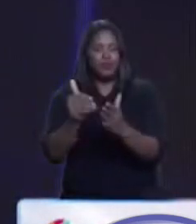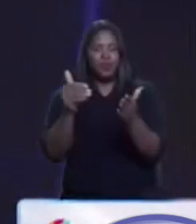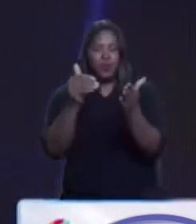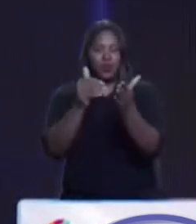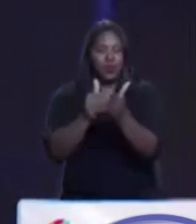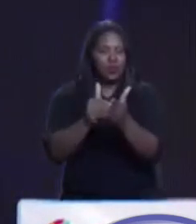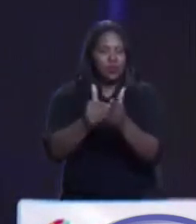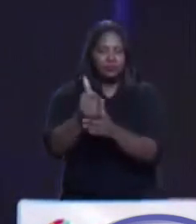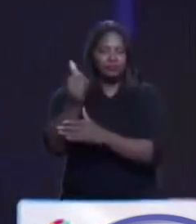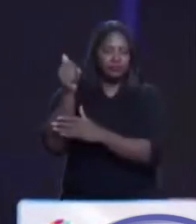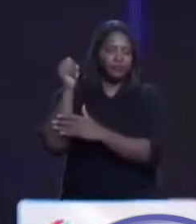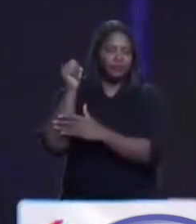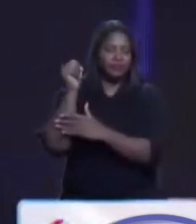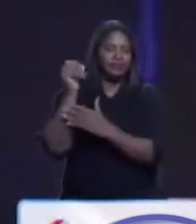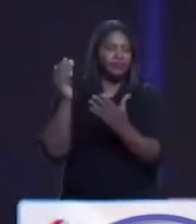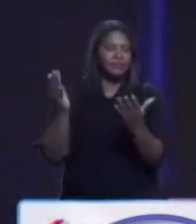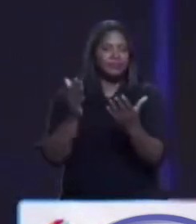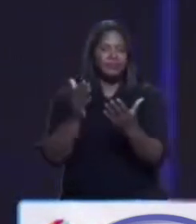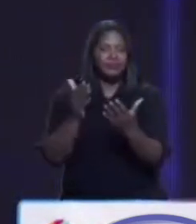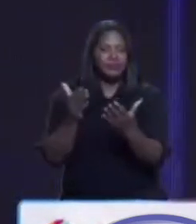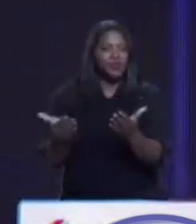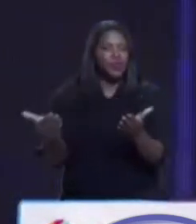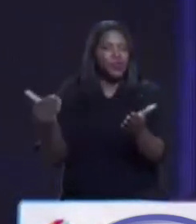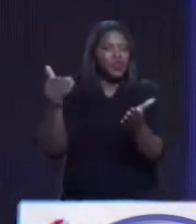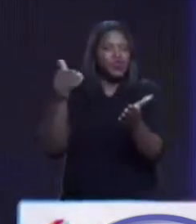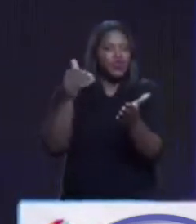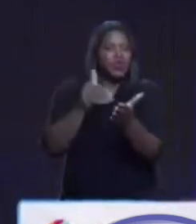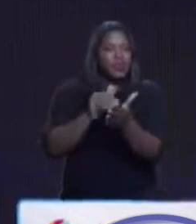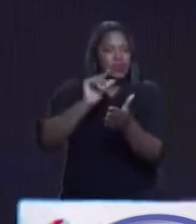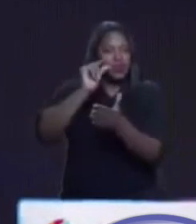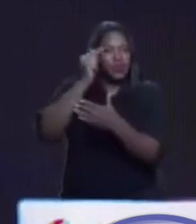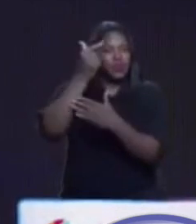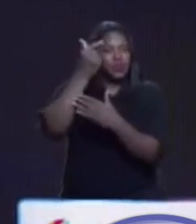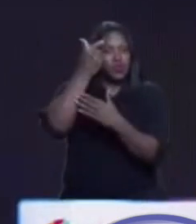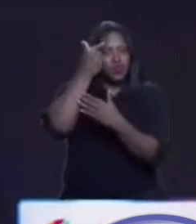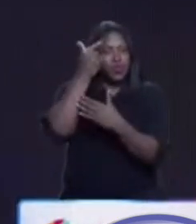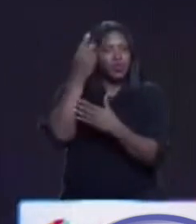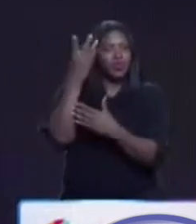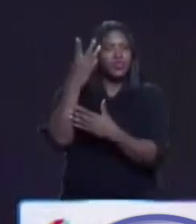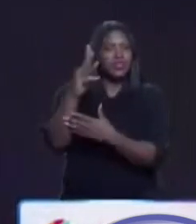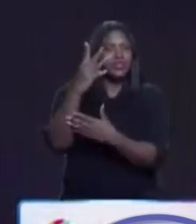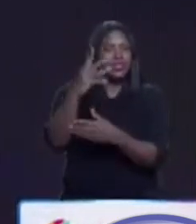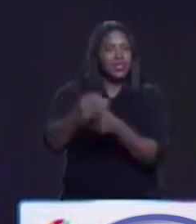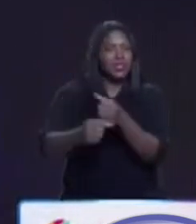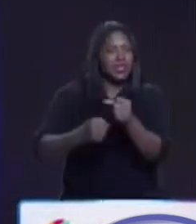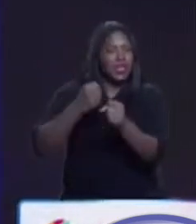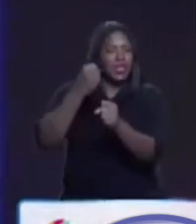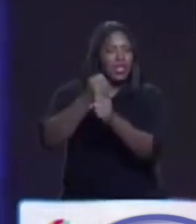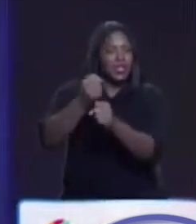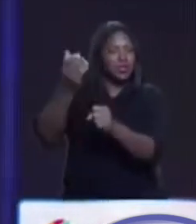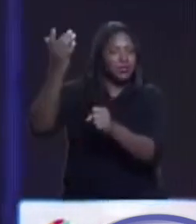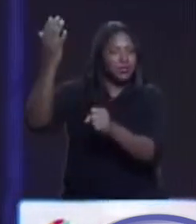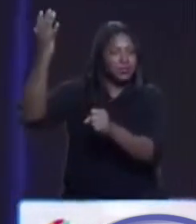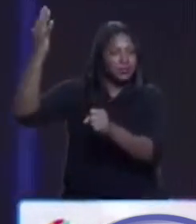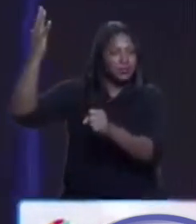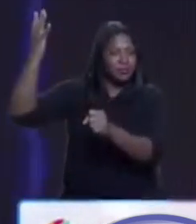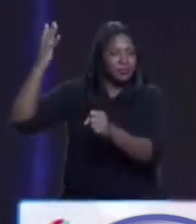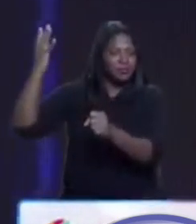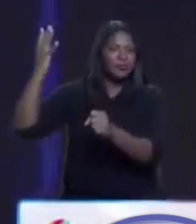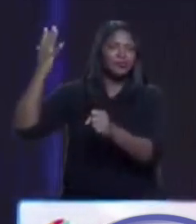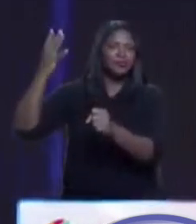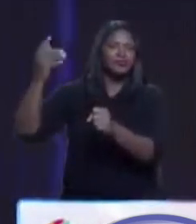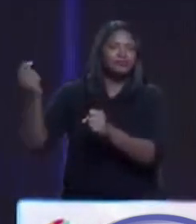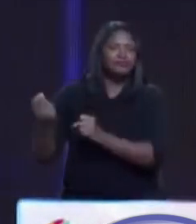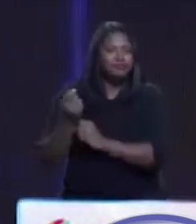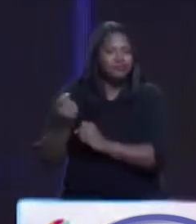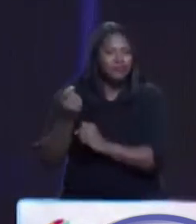atrás. No podemos volver a esos gobiernos de los 16 años anteriores que se caracterizaron por la